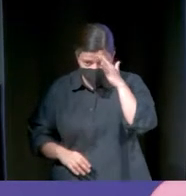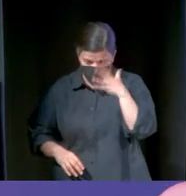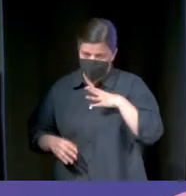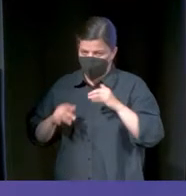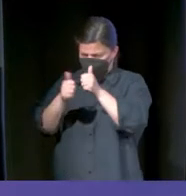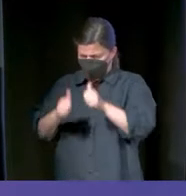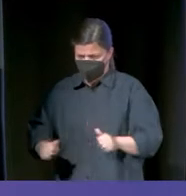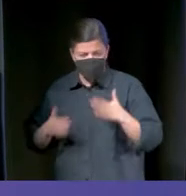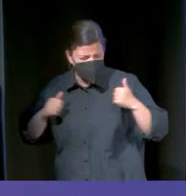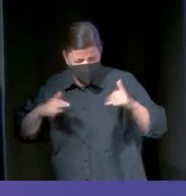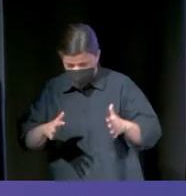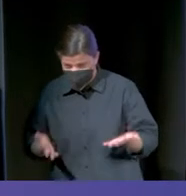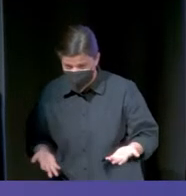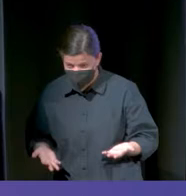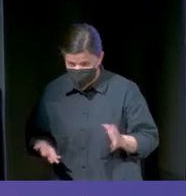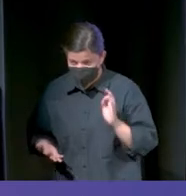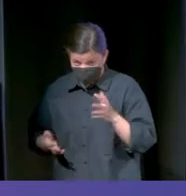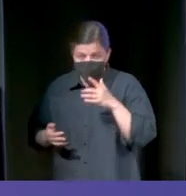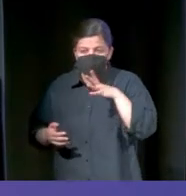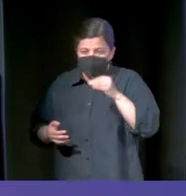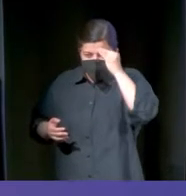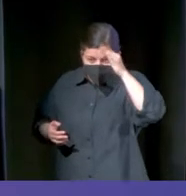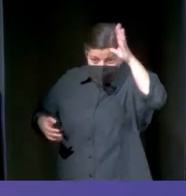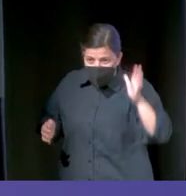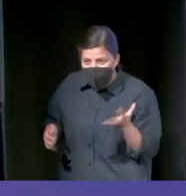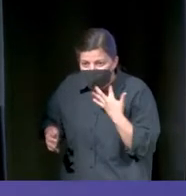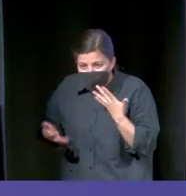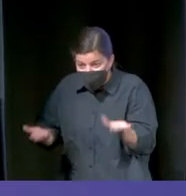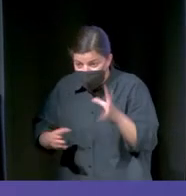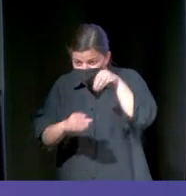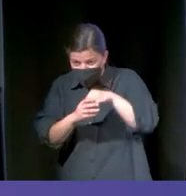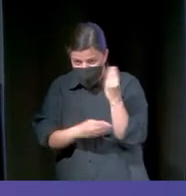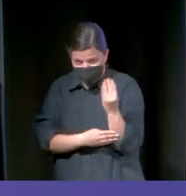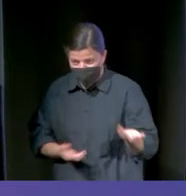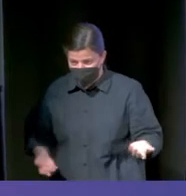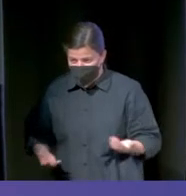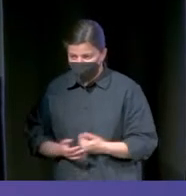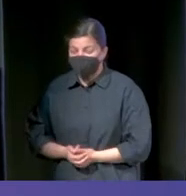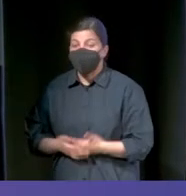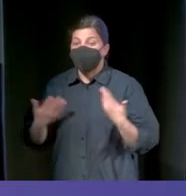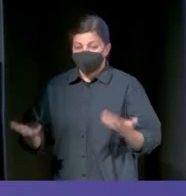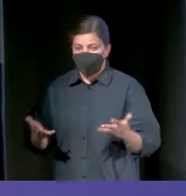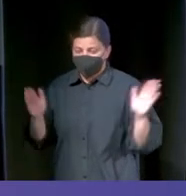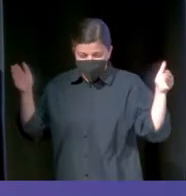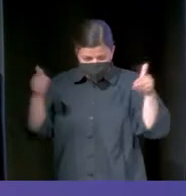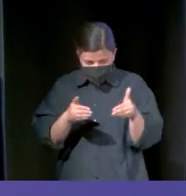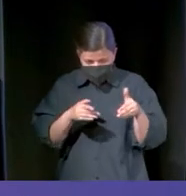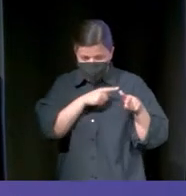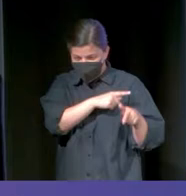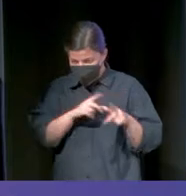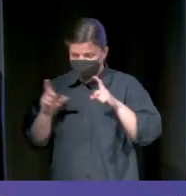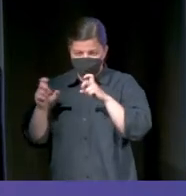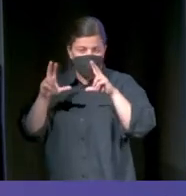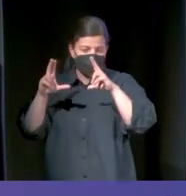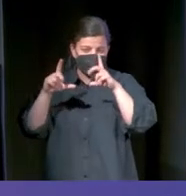pibón pues lo que tú quieras ser sabes puede ser lista por ejemplo el tomate bueno vamos a centrarnos en la movida de las